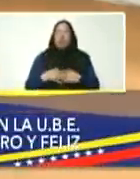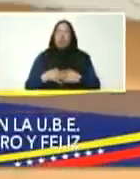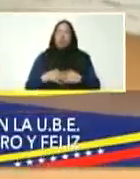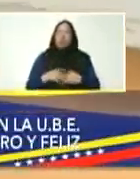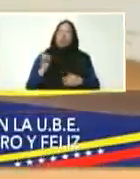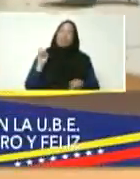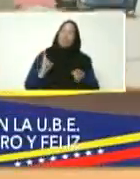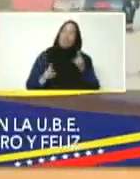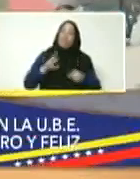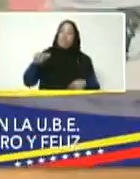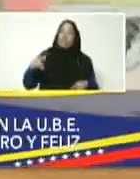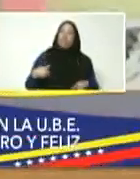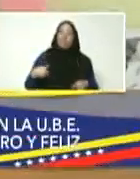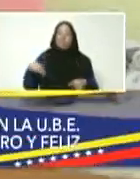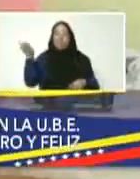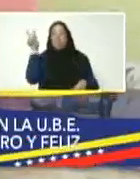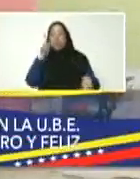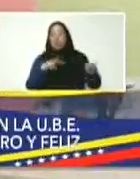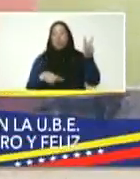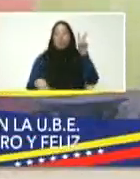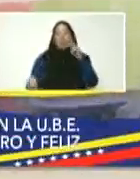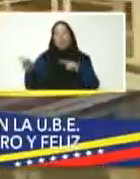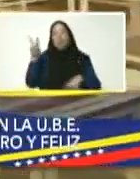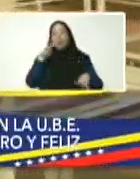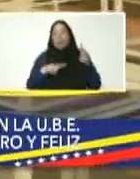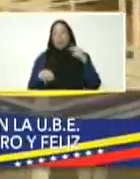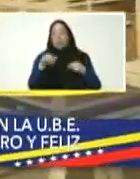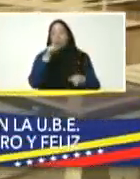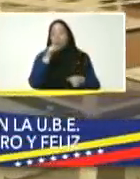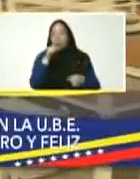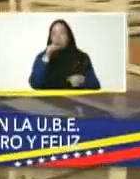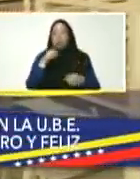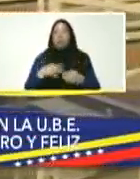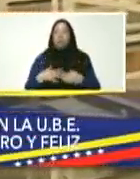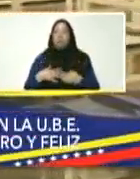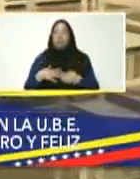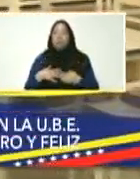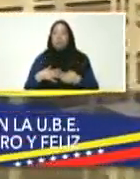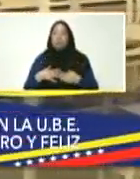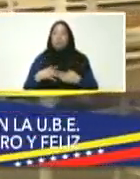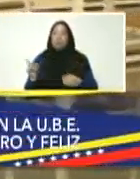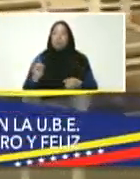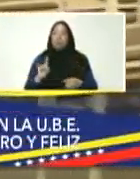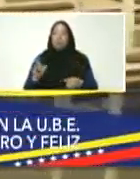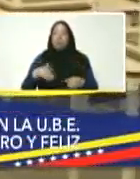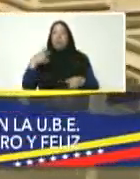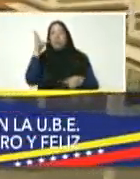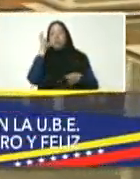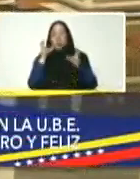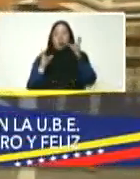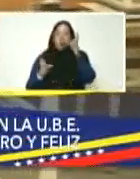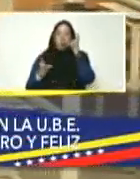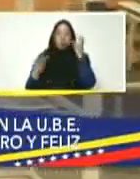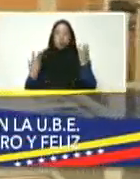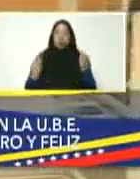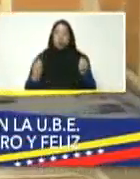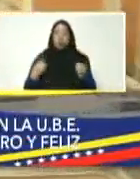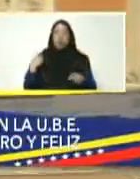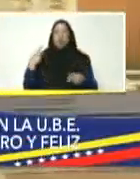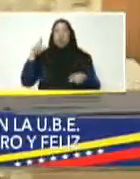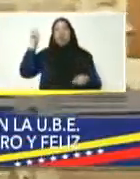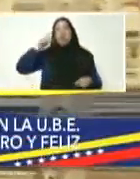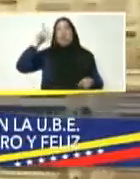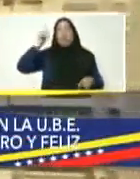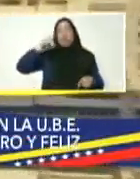veces nosotros en los recorridos como candidato, la gente decía, es que no me escuchan, muchos profesores